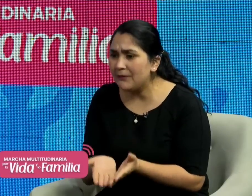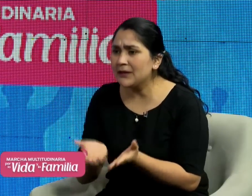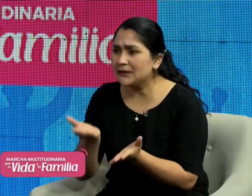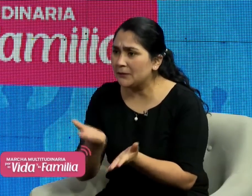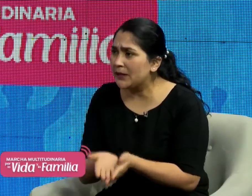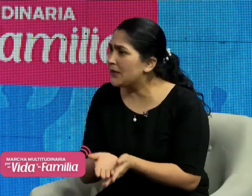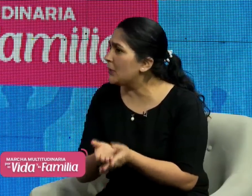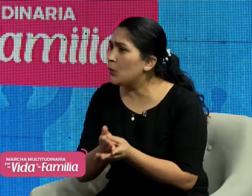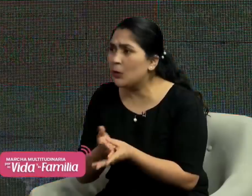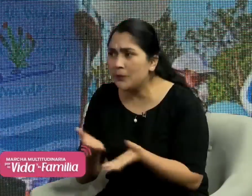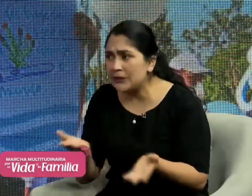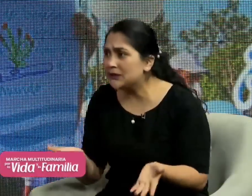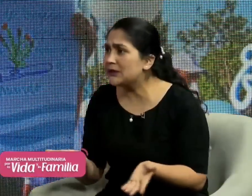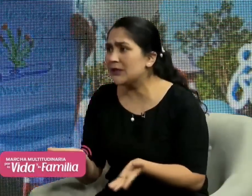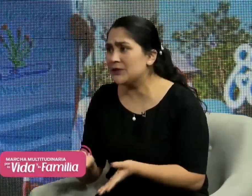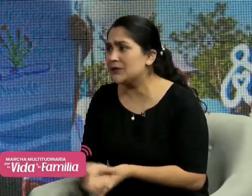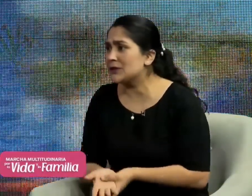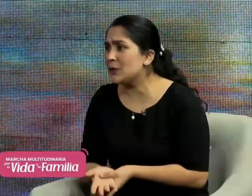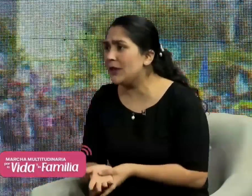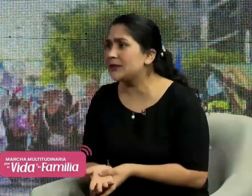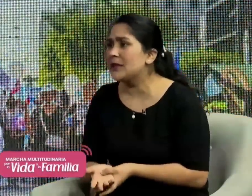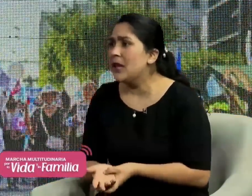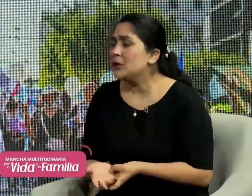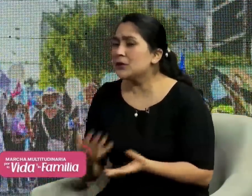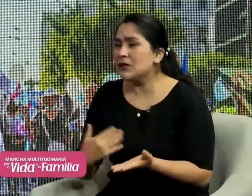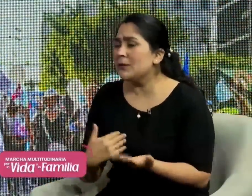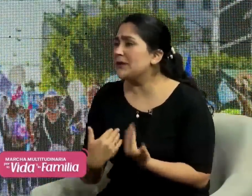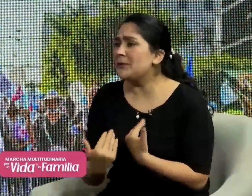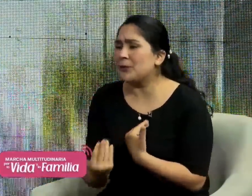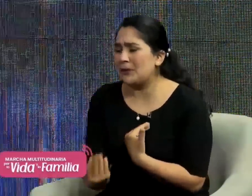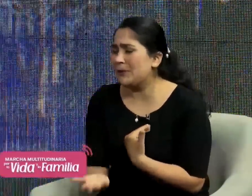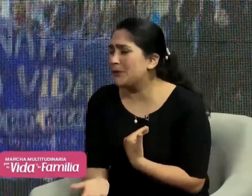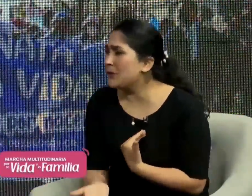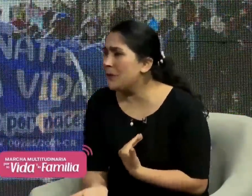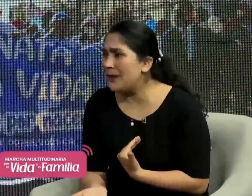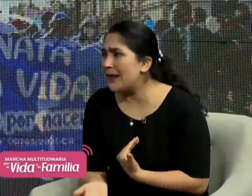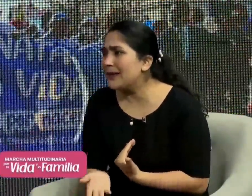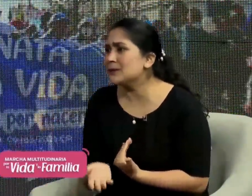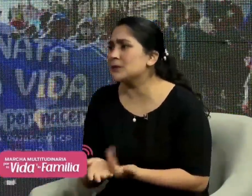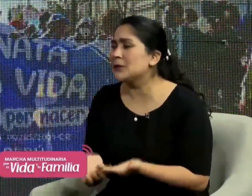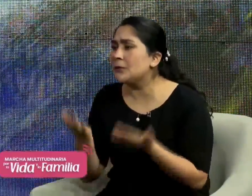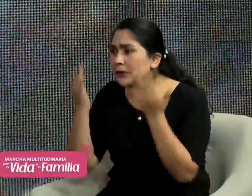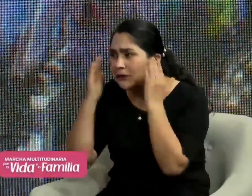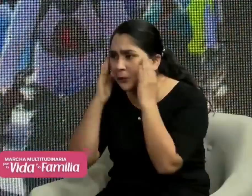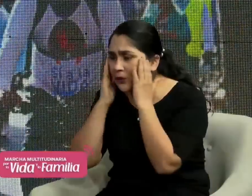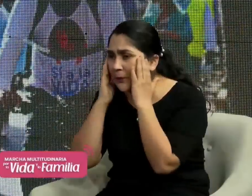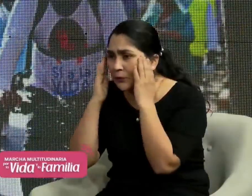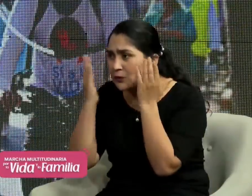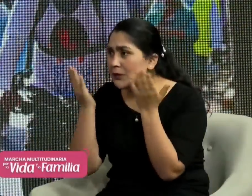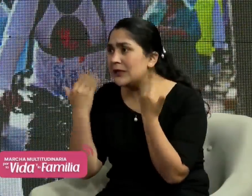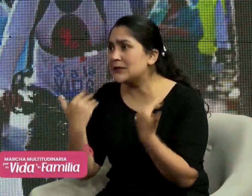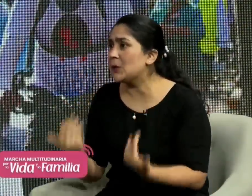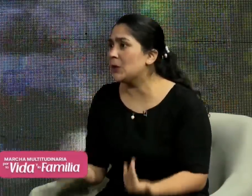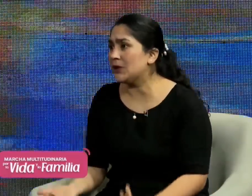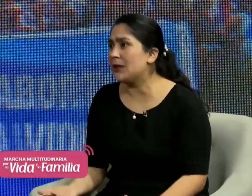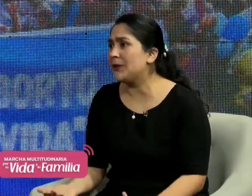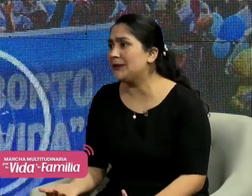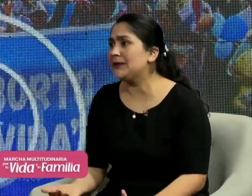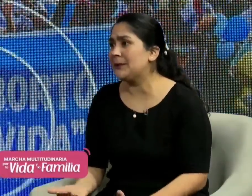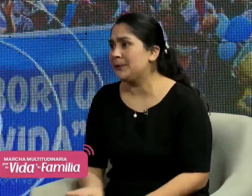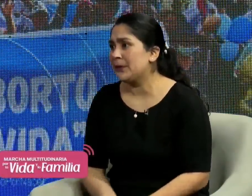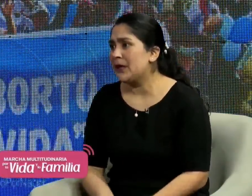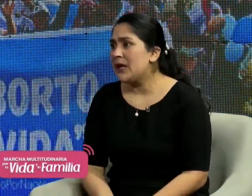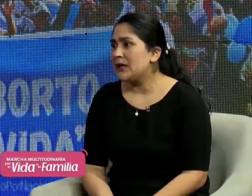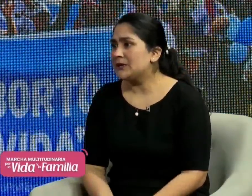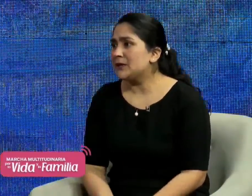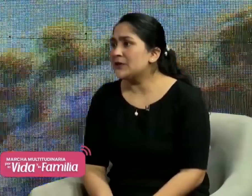y saben que a temprana edad no conviene tener relaciones sexuales. No solamente porque previene un embarazo, sino porque te cuida emocional y